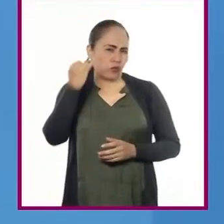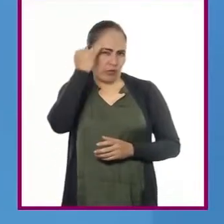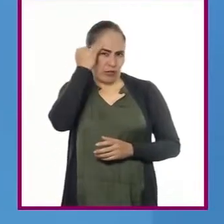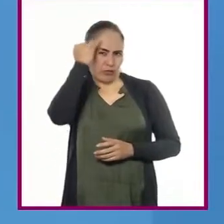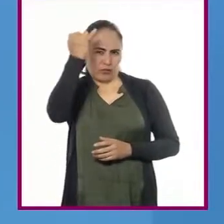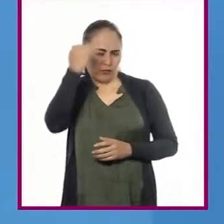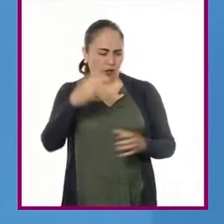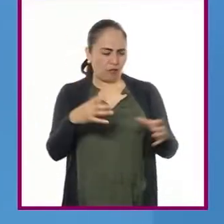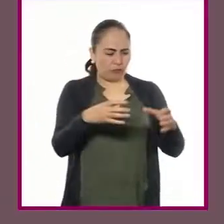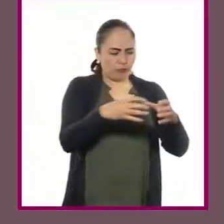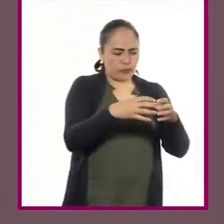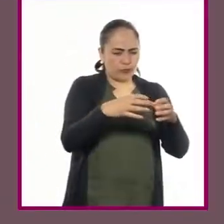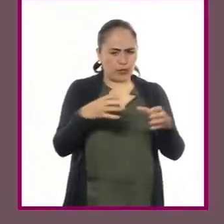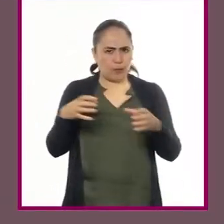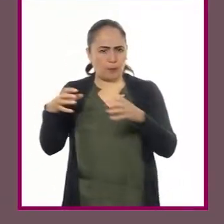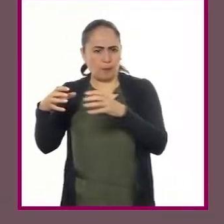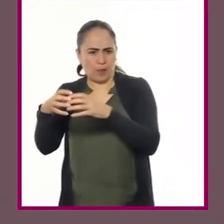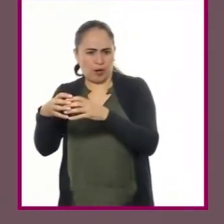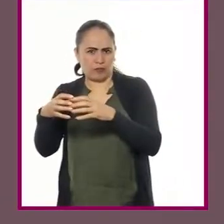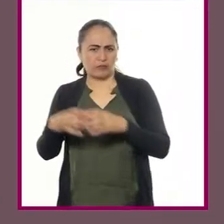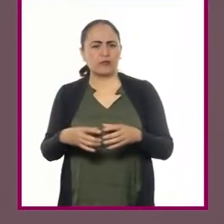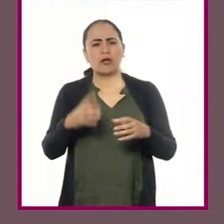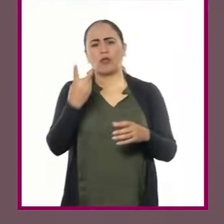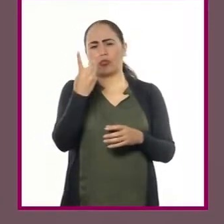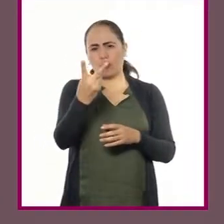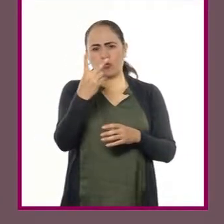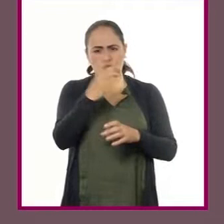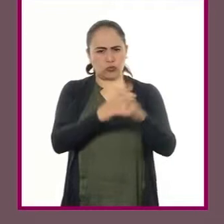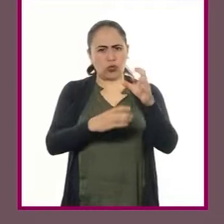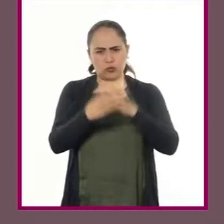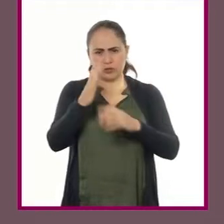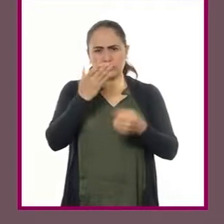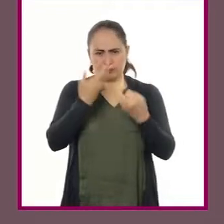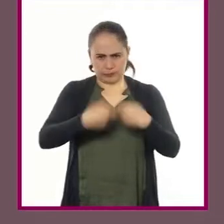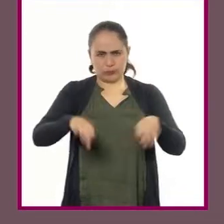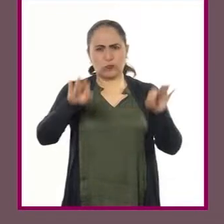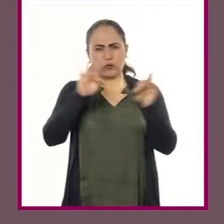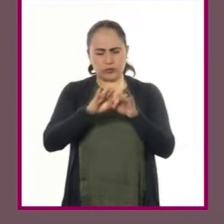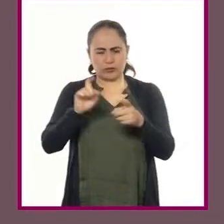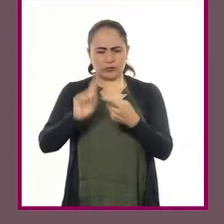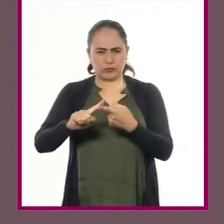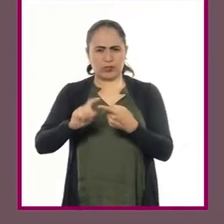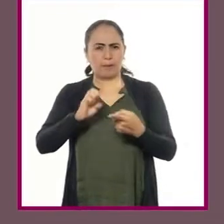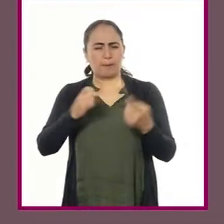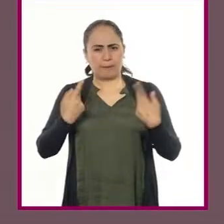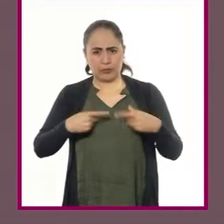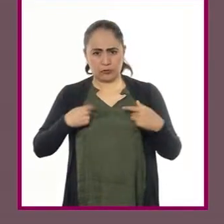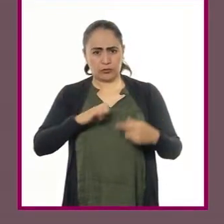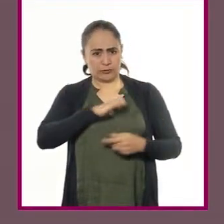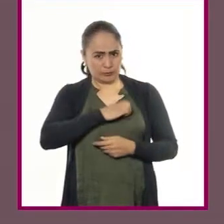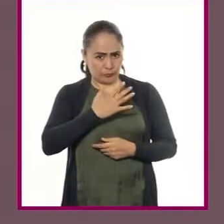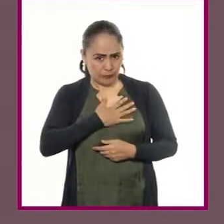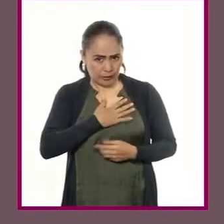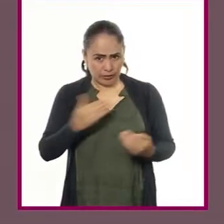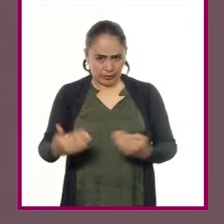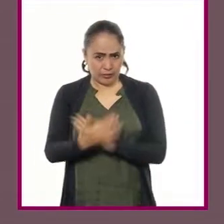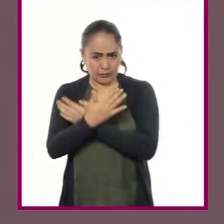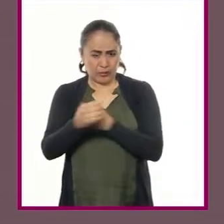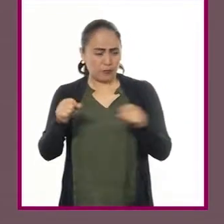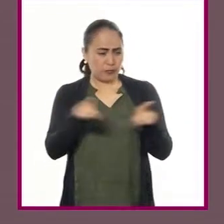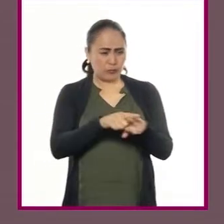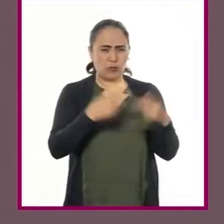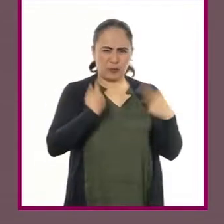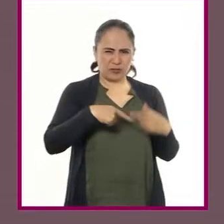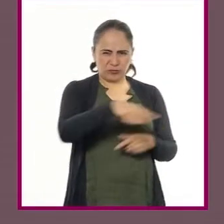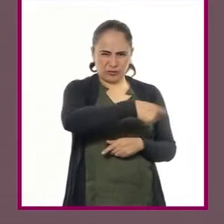dicha sociedad estaba compuesta por dos elementos principales: españoles e indígenas. Así fue